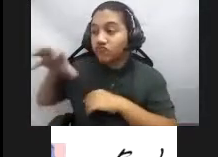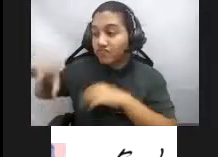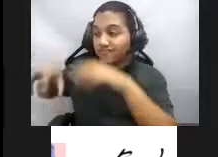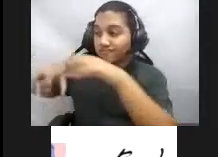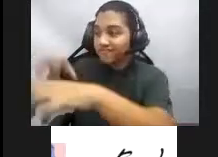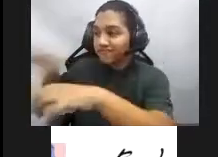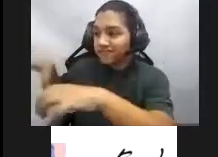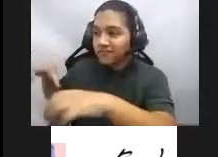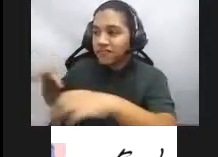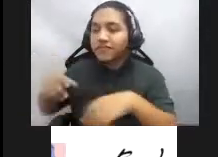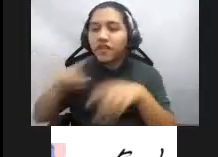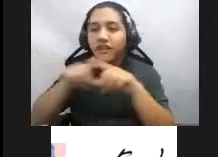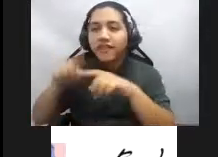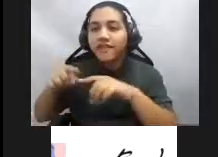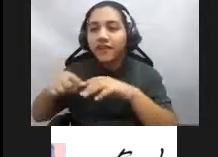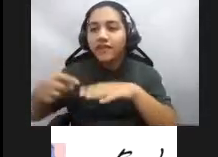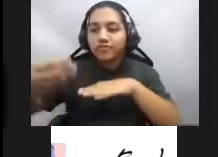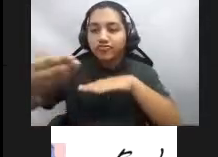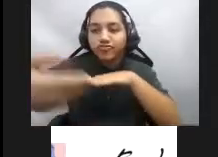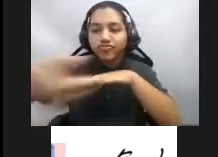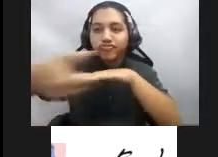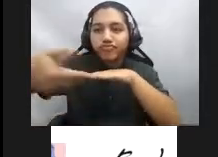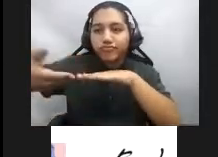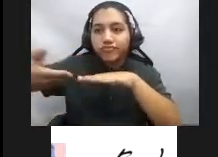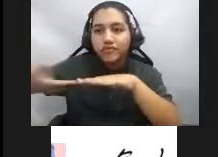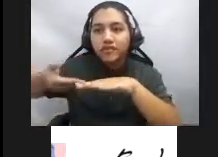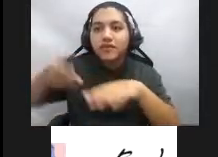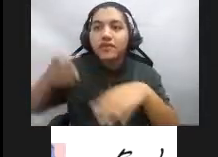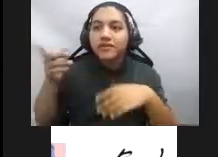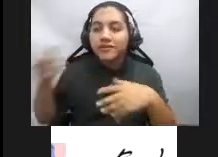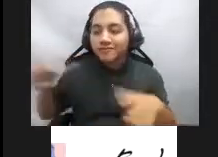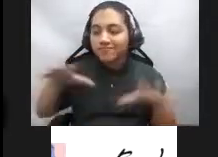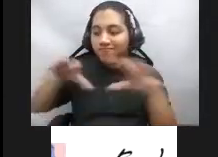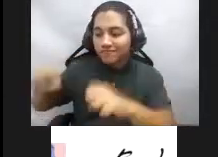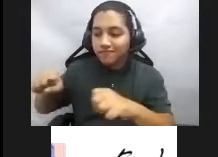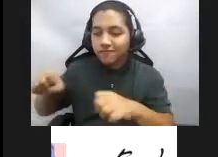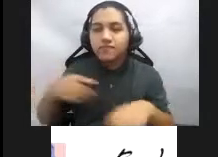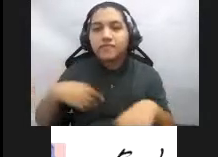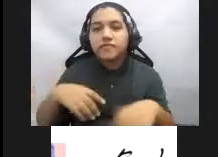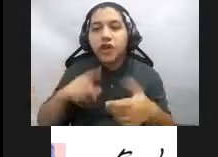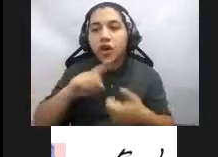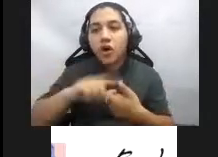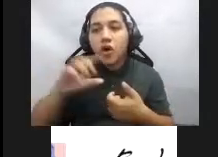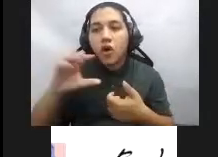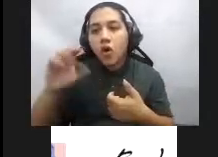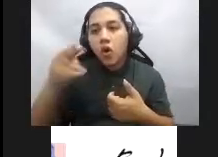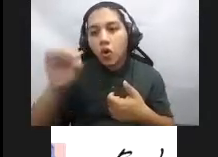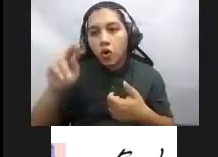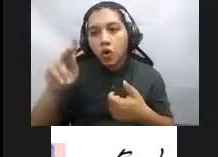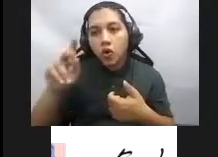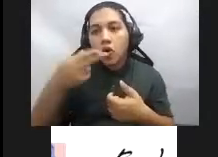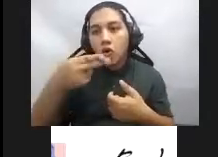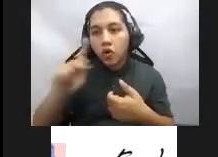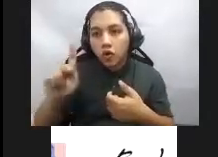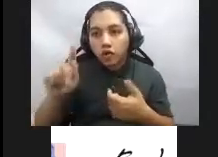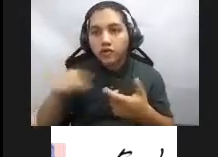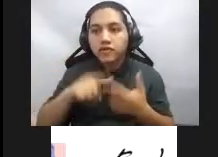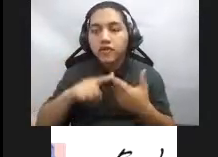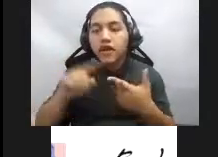de China, incluyendo Hong Kong, incluyendo Cantón, incluyendo Macao, puertos de